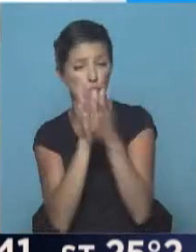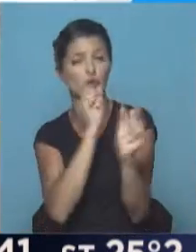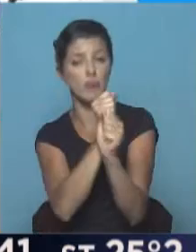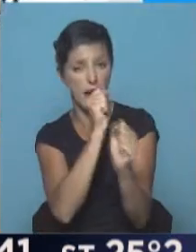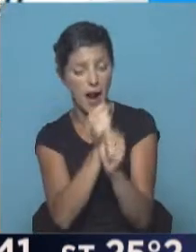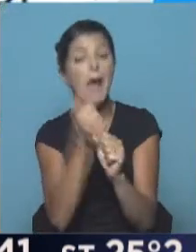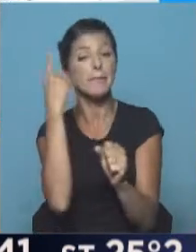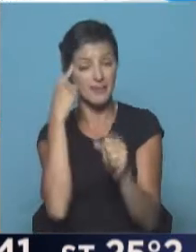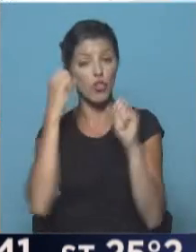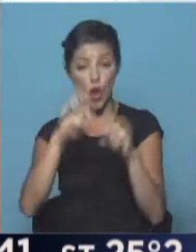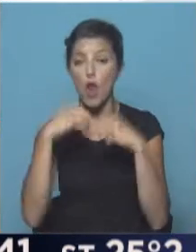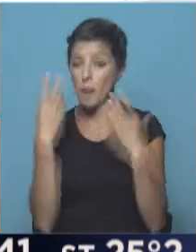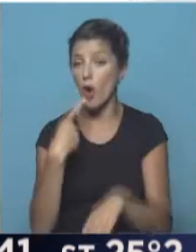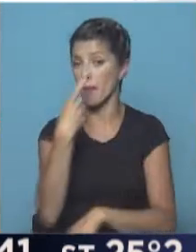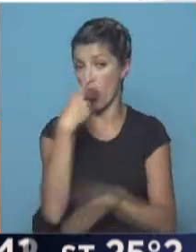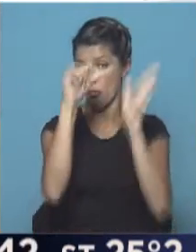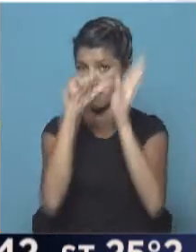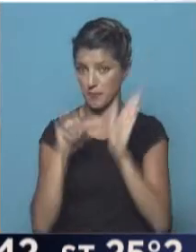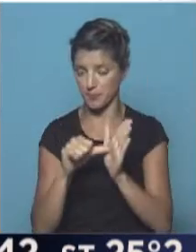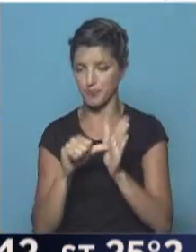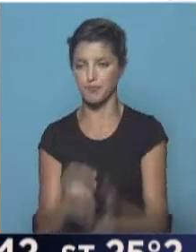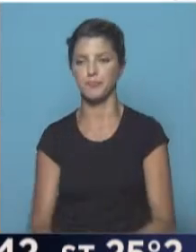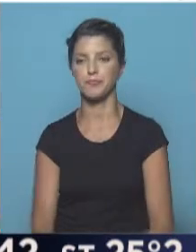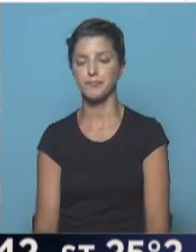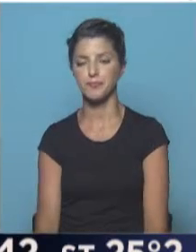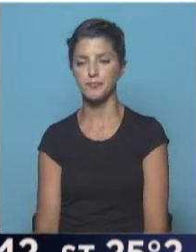el bien de nuestros pueblos.